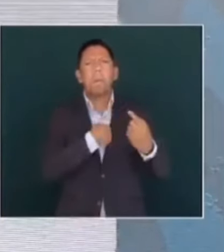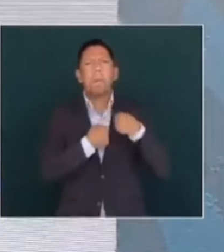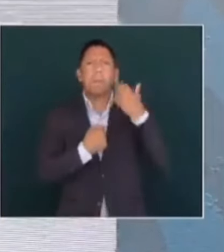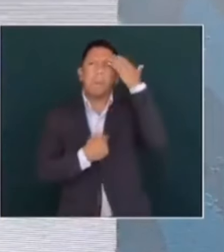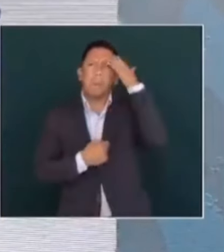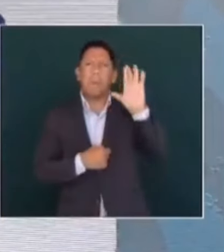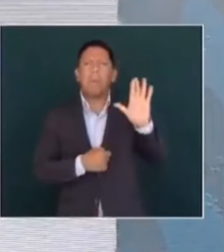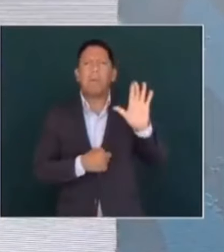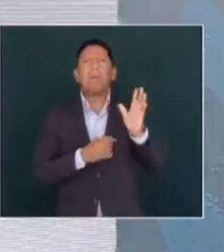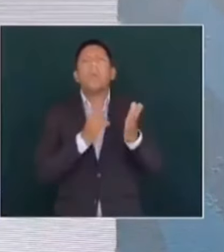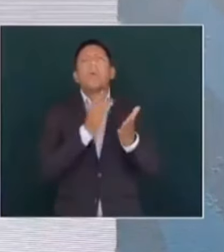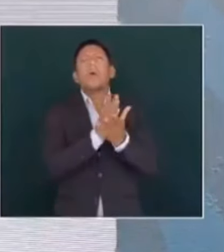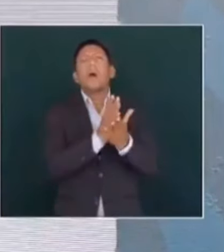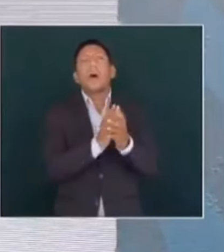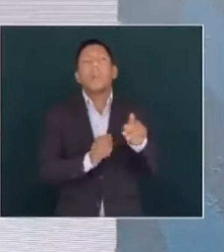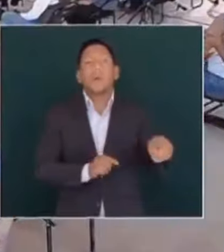nada más de oídas.